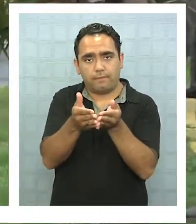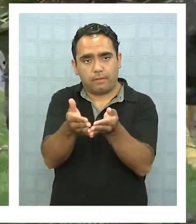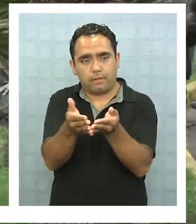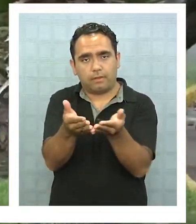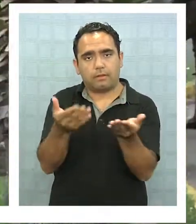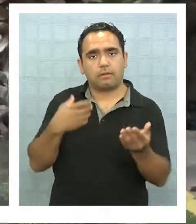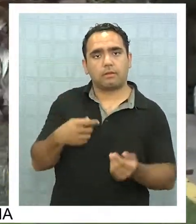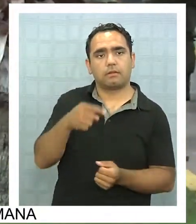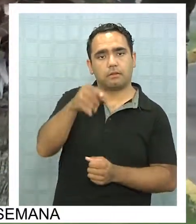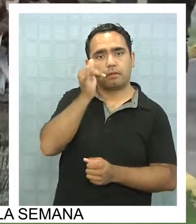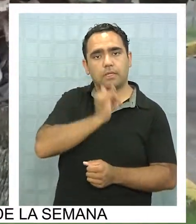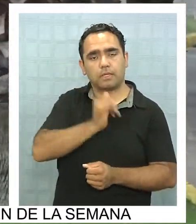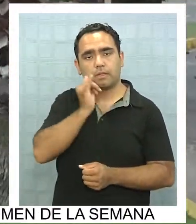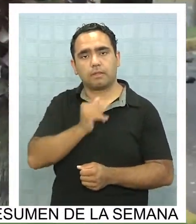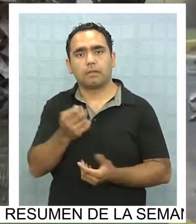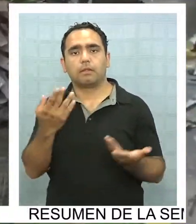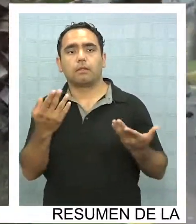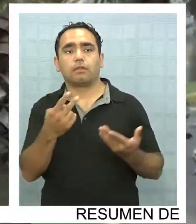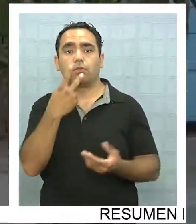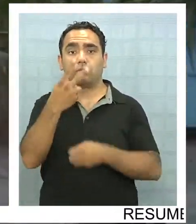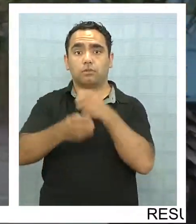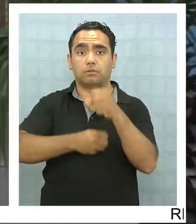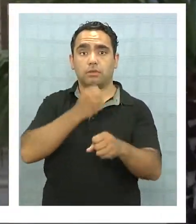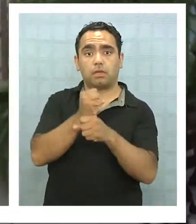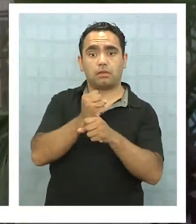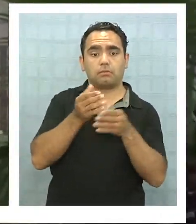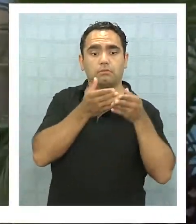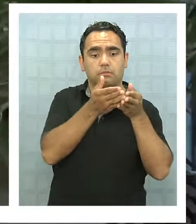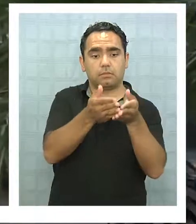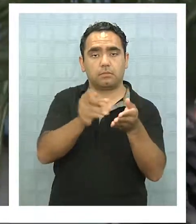portuaria de Iquique después de dos años.